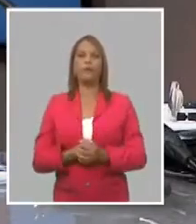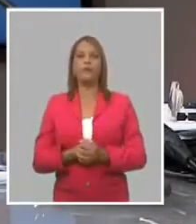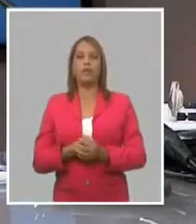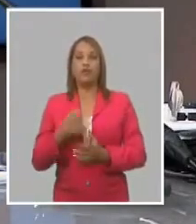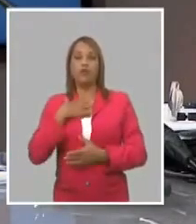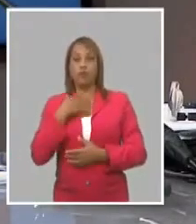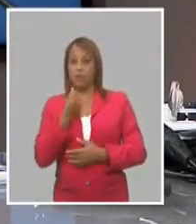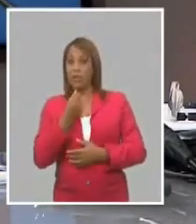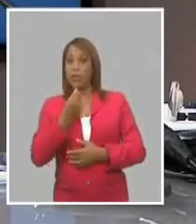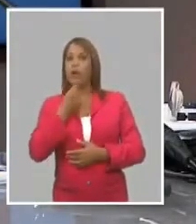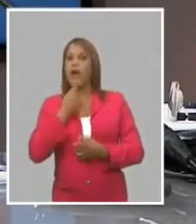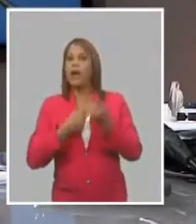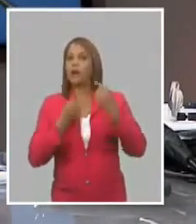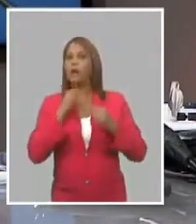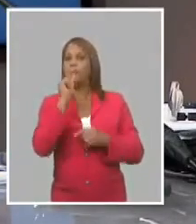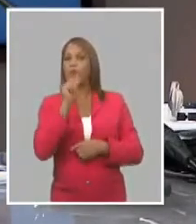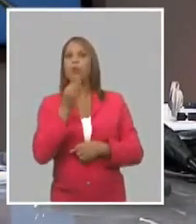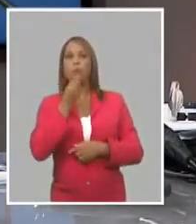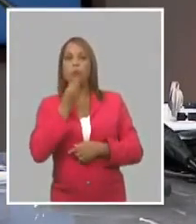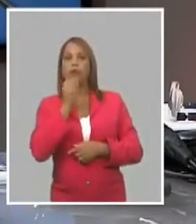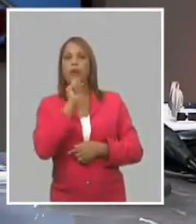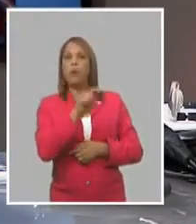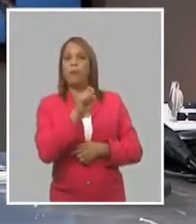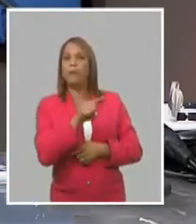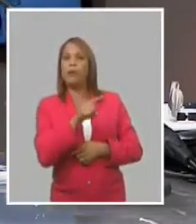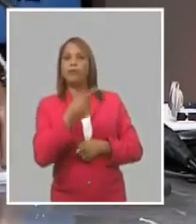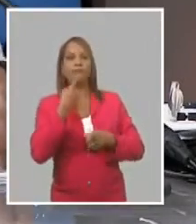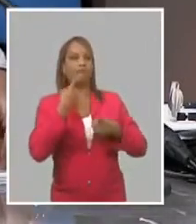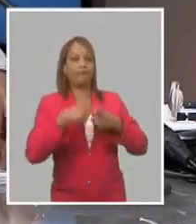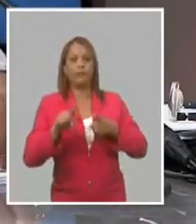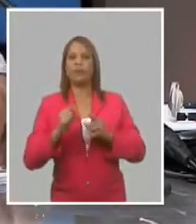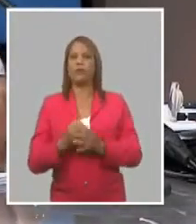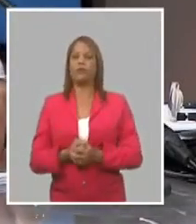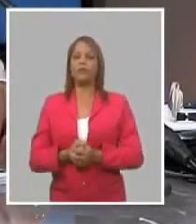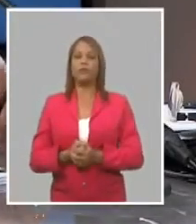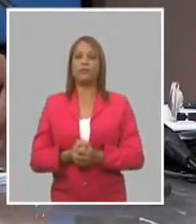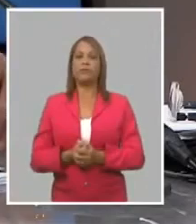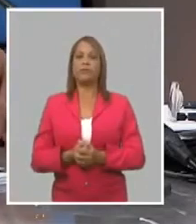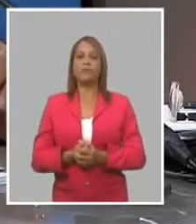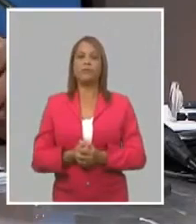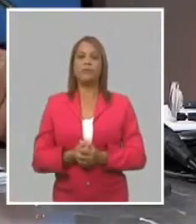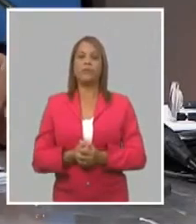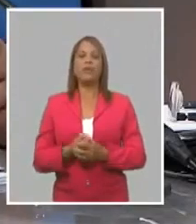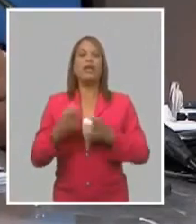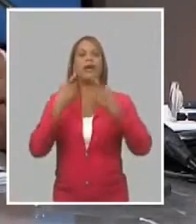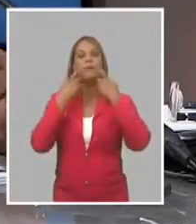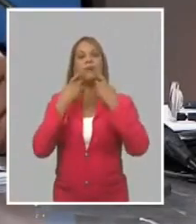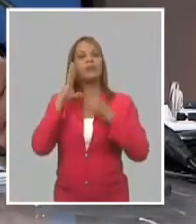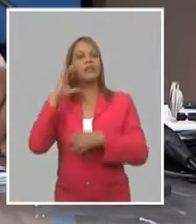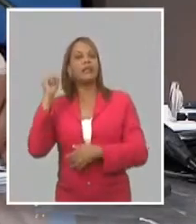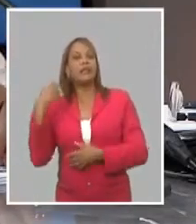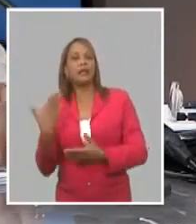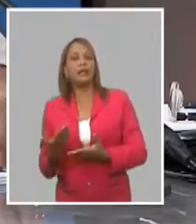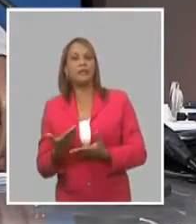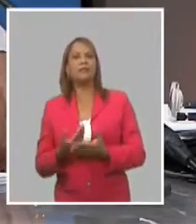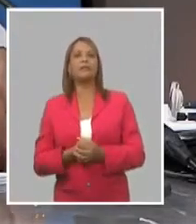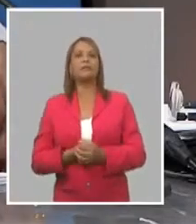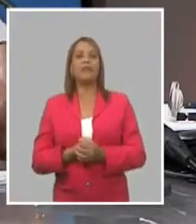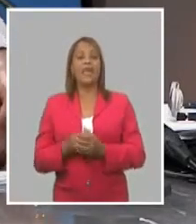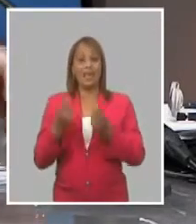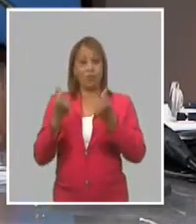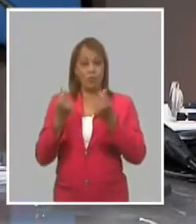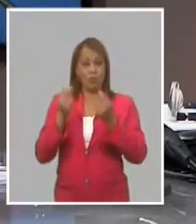peso, pero alguien te tiene que decir que con esos pesos tú puedes comprar. Entonces, Es importante entender que